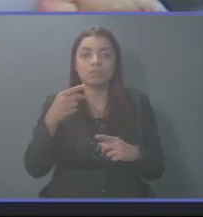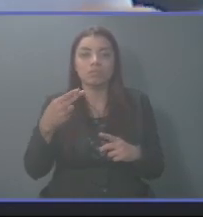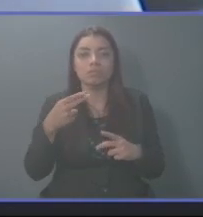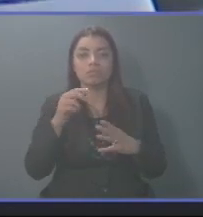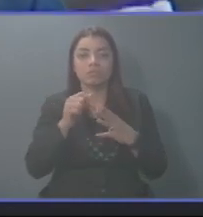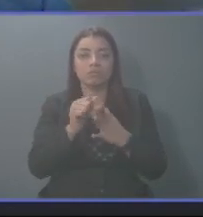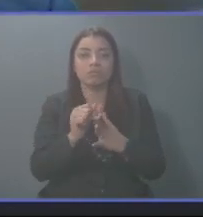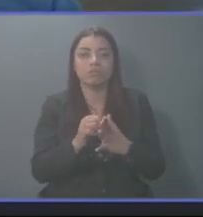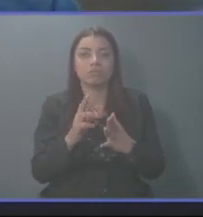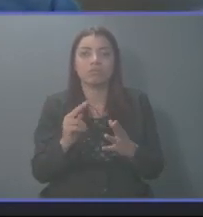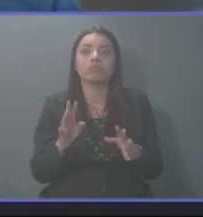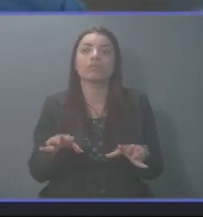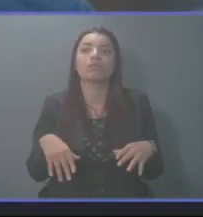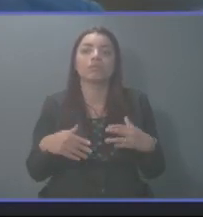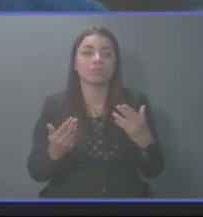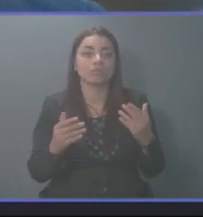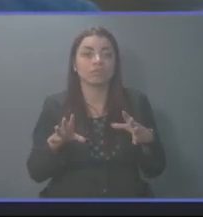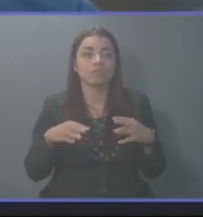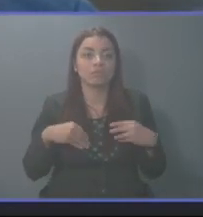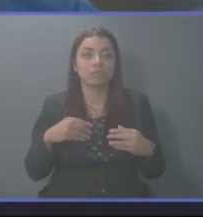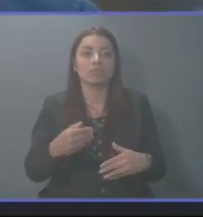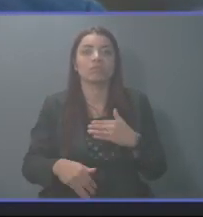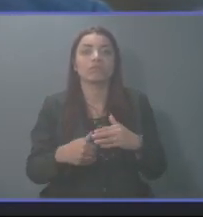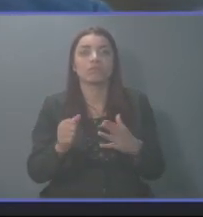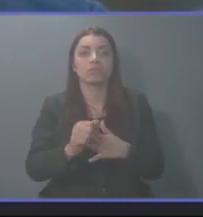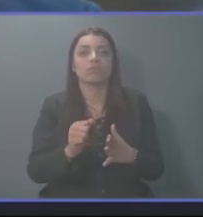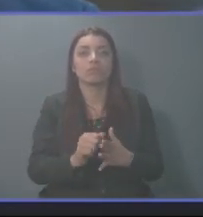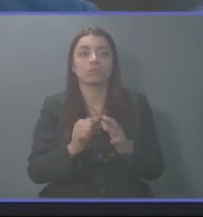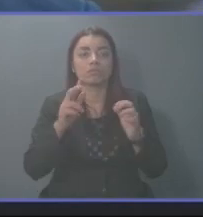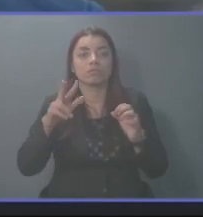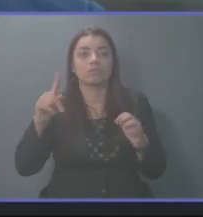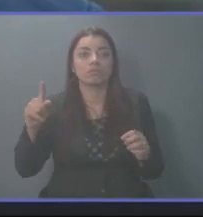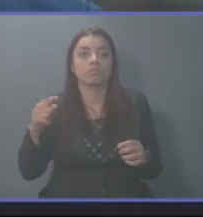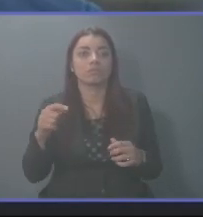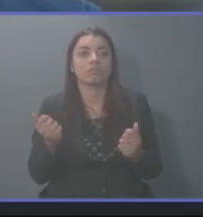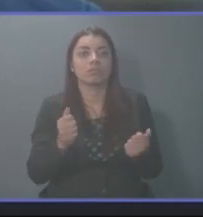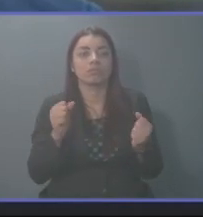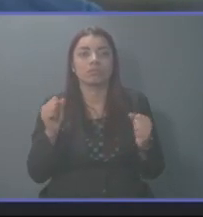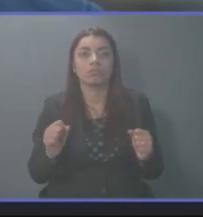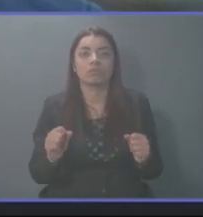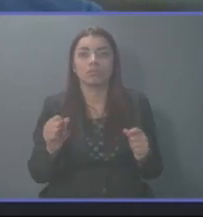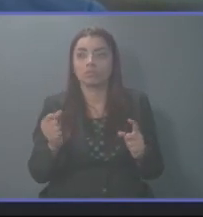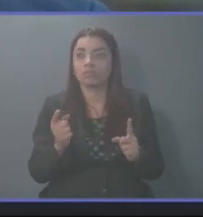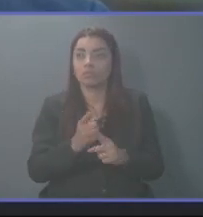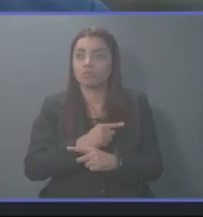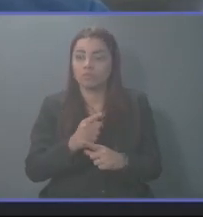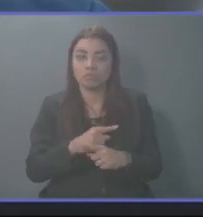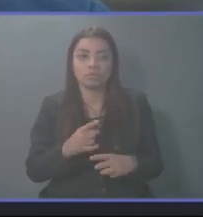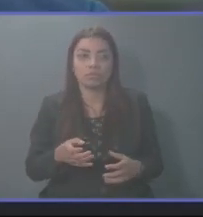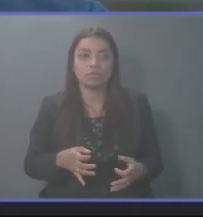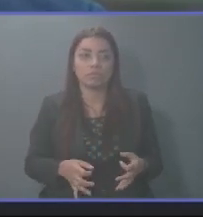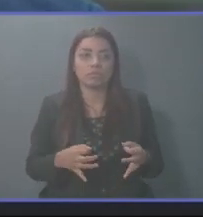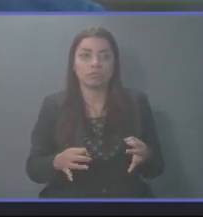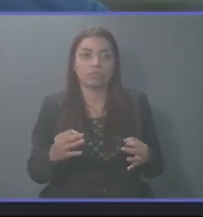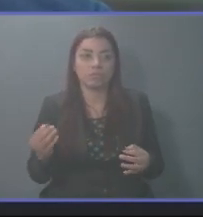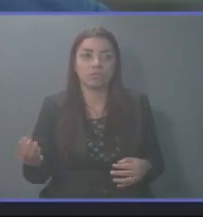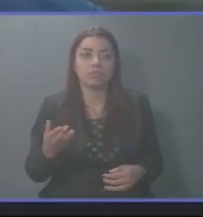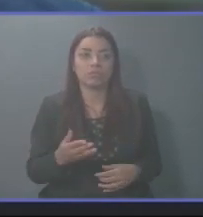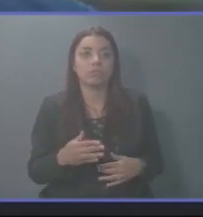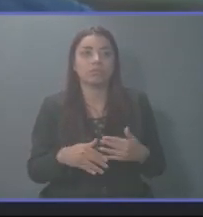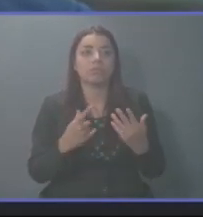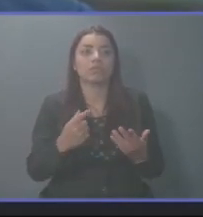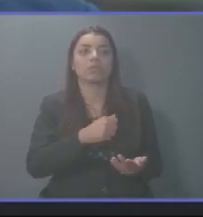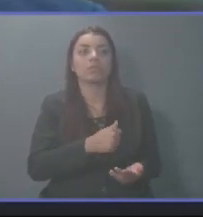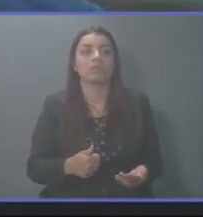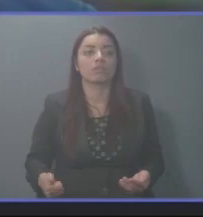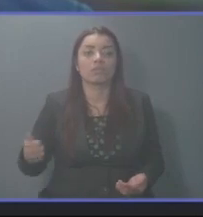artículo, aceptando además las observaciones al artículo 31, debido a que es una corrección de forma, quedando así.